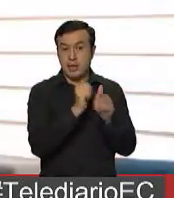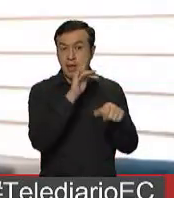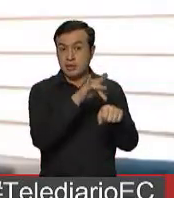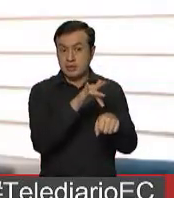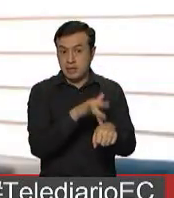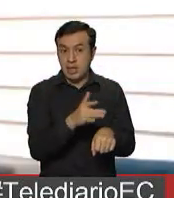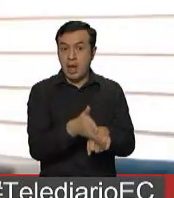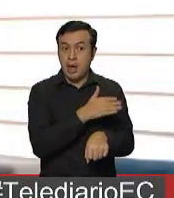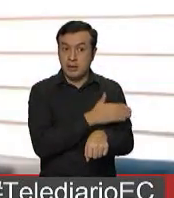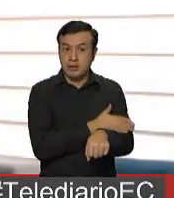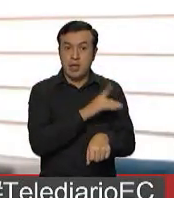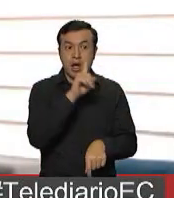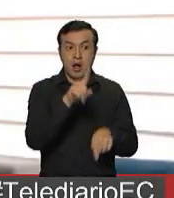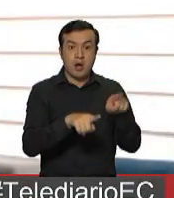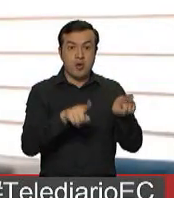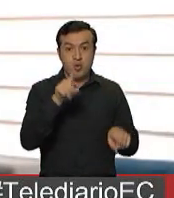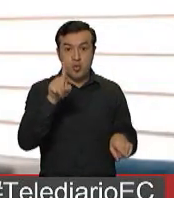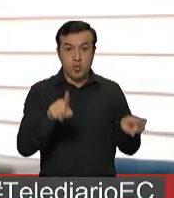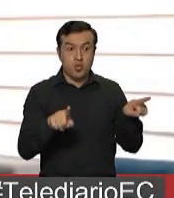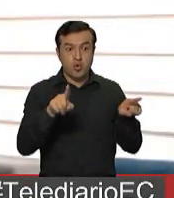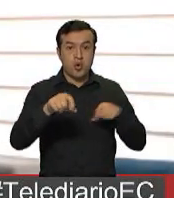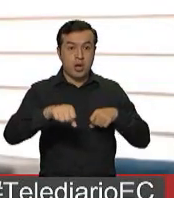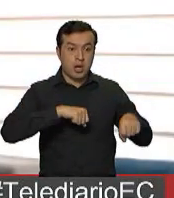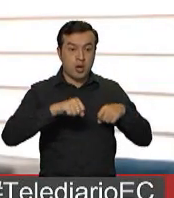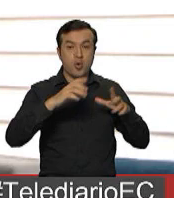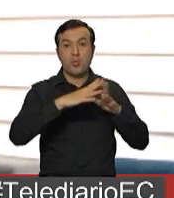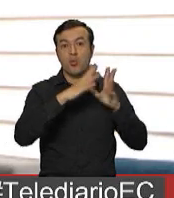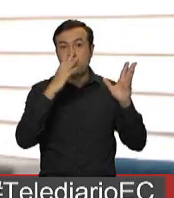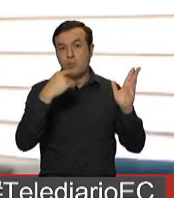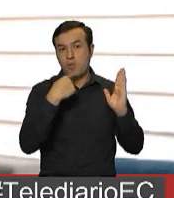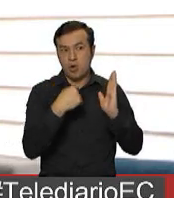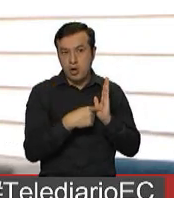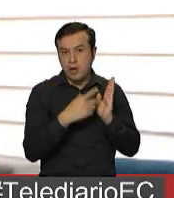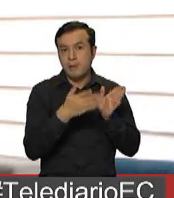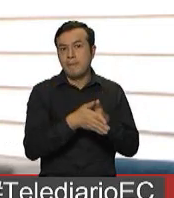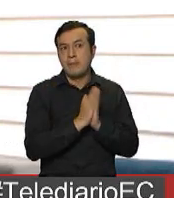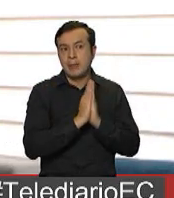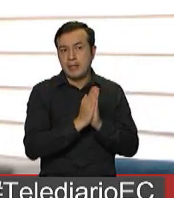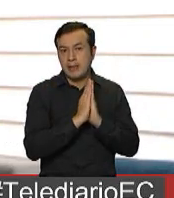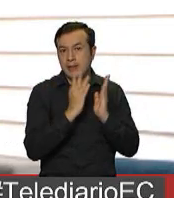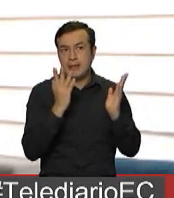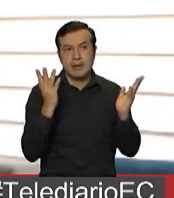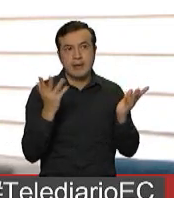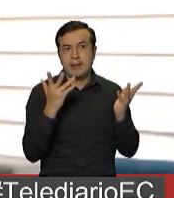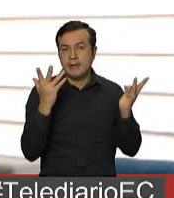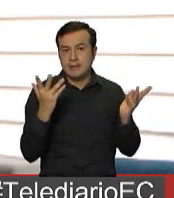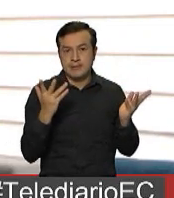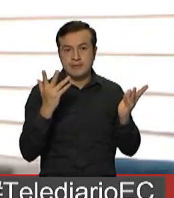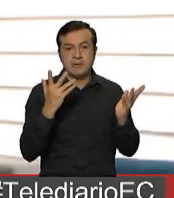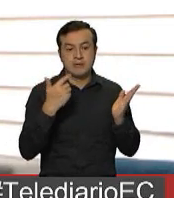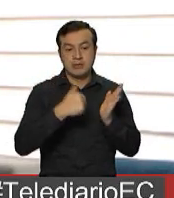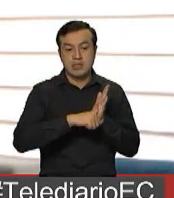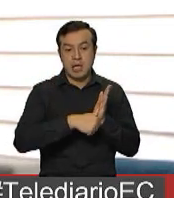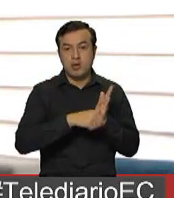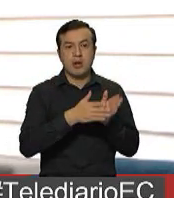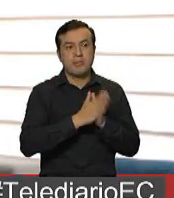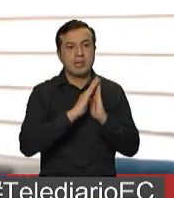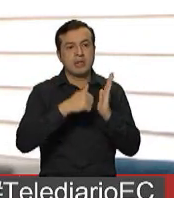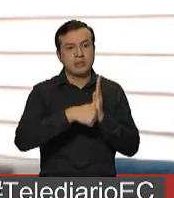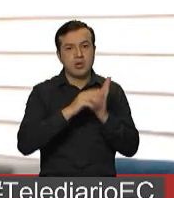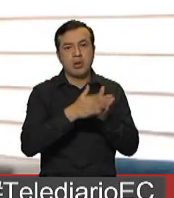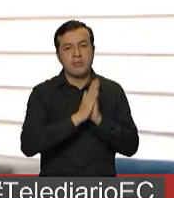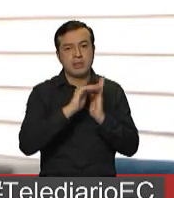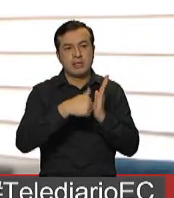Para aquellos trámites que tienen bastante demanda. Por ejemplo, el servicio de cedulación. Es un servicio que